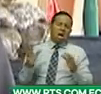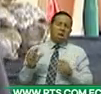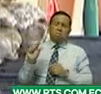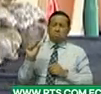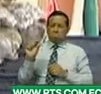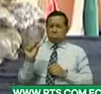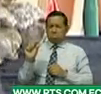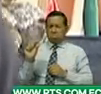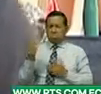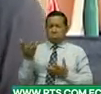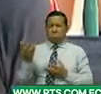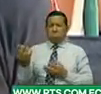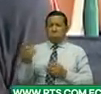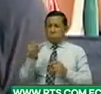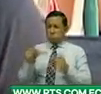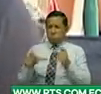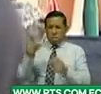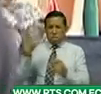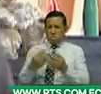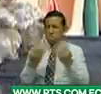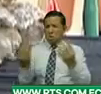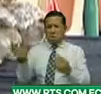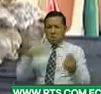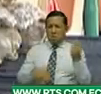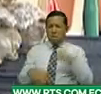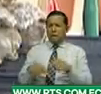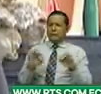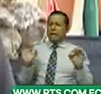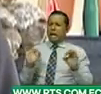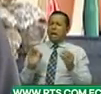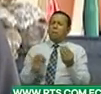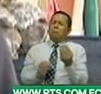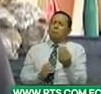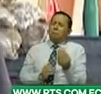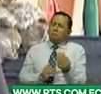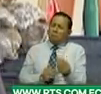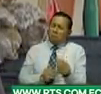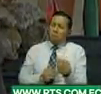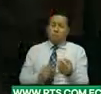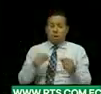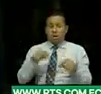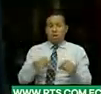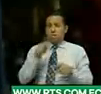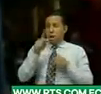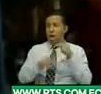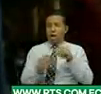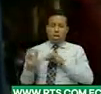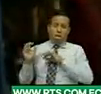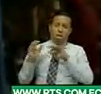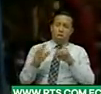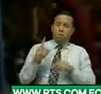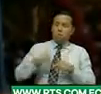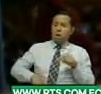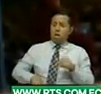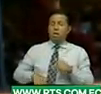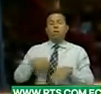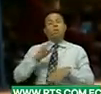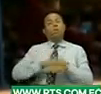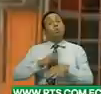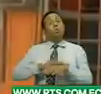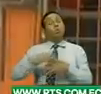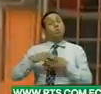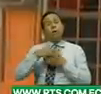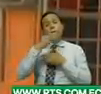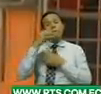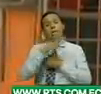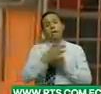feriados muy bien, porque en verdad no hay mucho movimiento los feriados porque cierran las playas. Han cerrado por los tipos de la pandemia, pues la